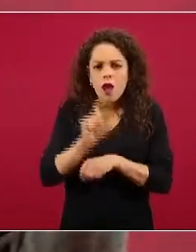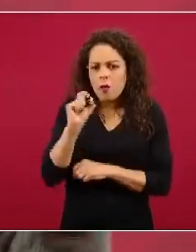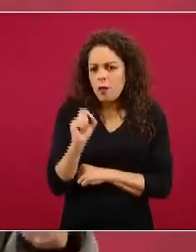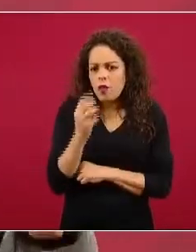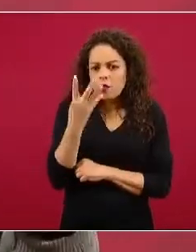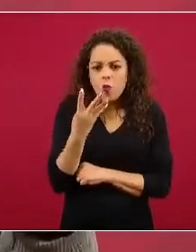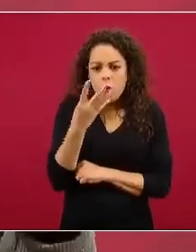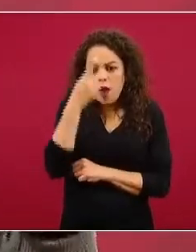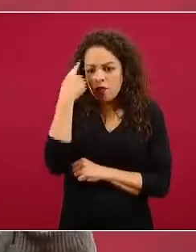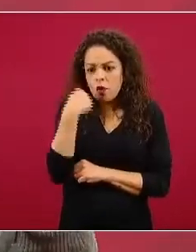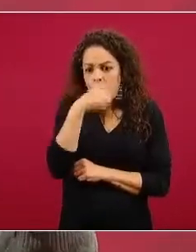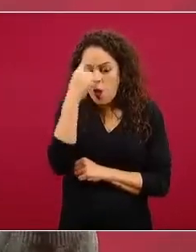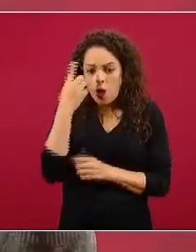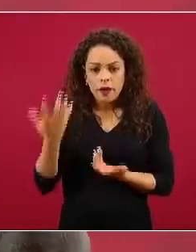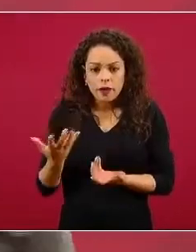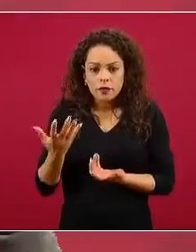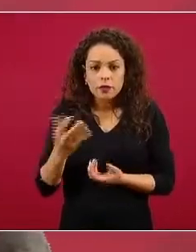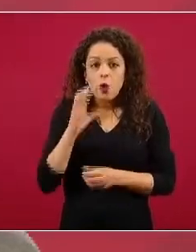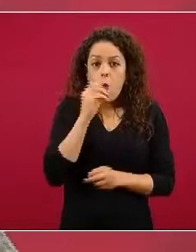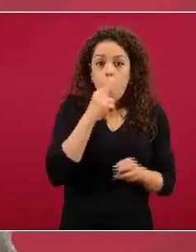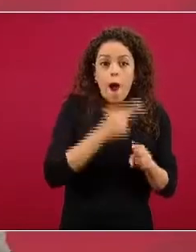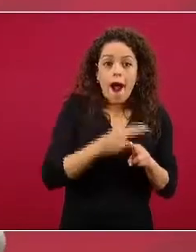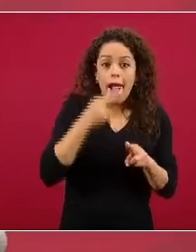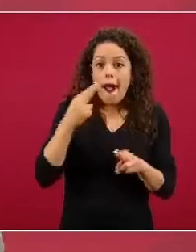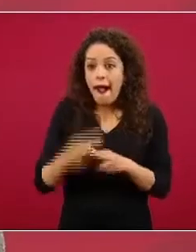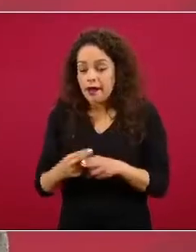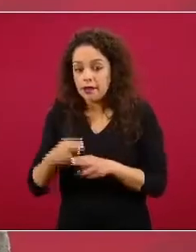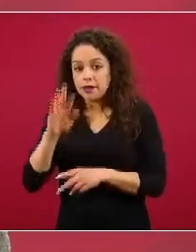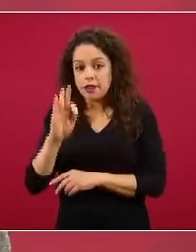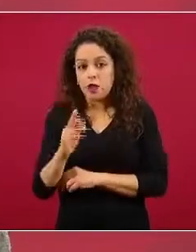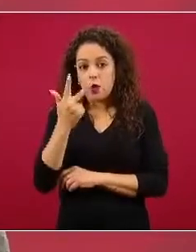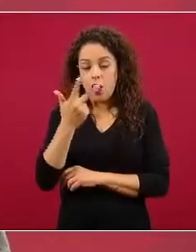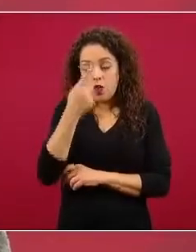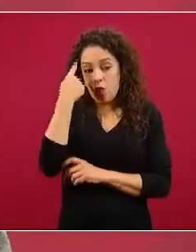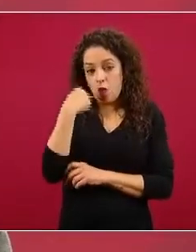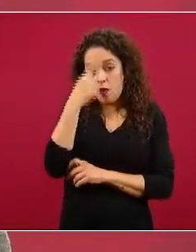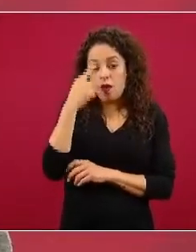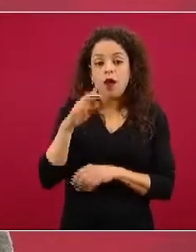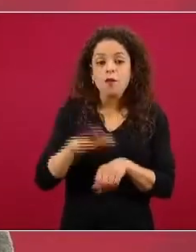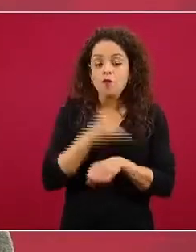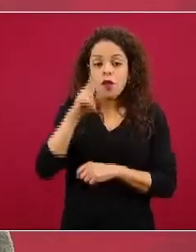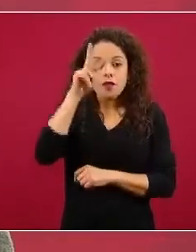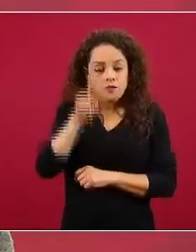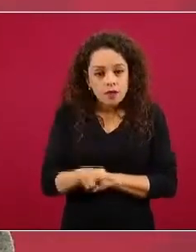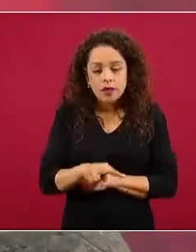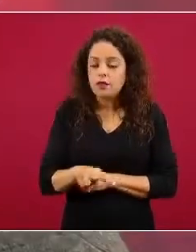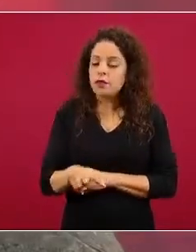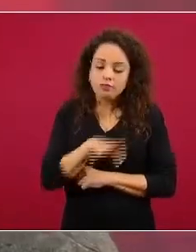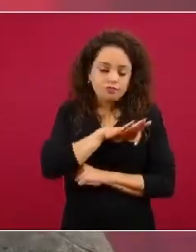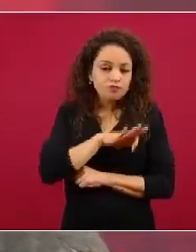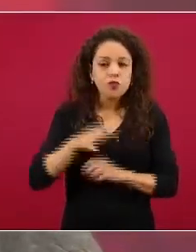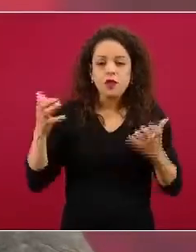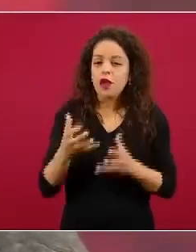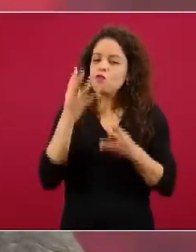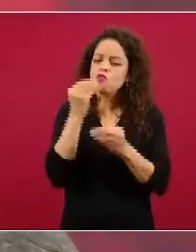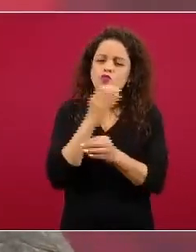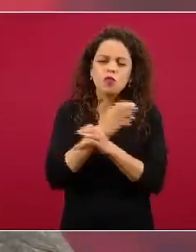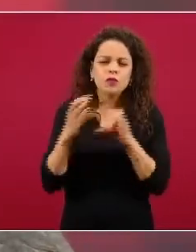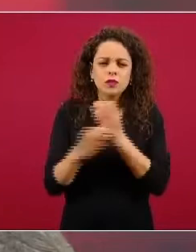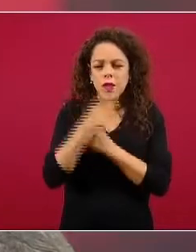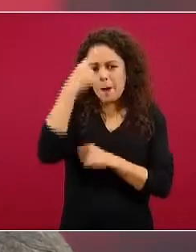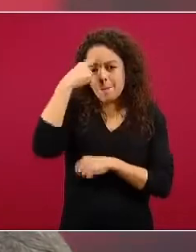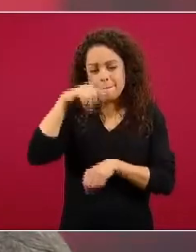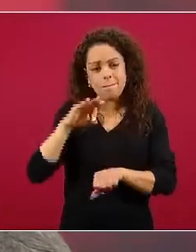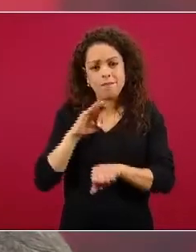hasta 2 días, 48 horas, porque hay mucho que se puede hacer, hay mucho que se tiene que hacer. Si todas las personas